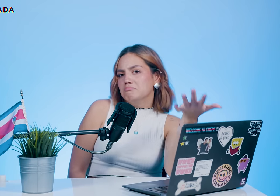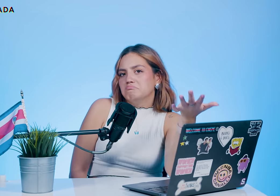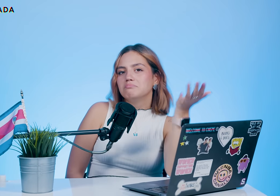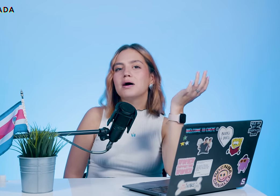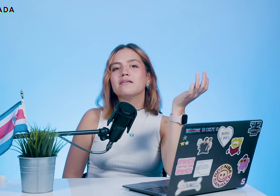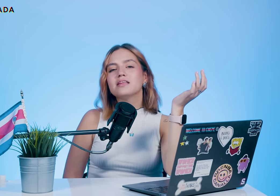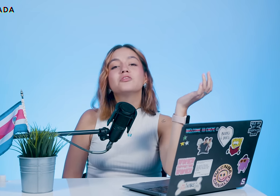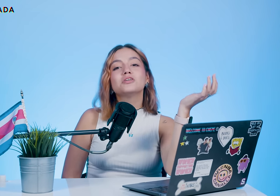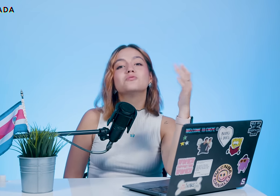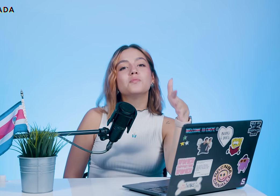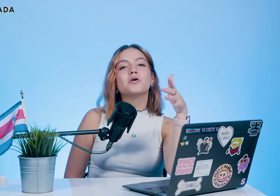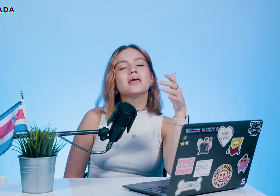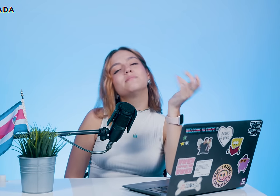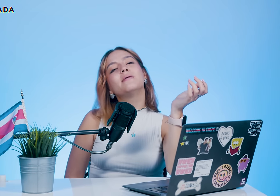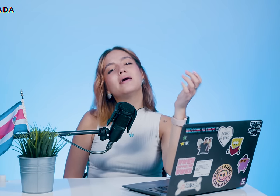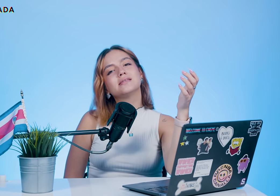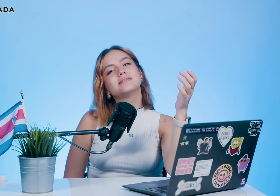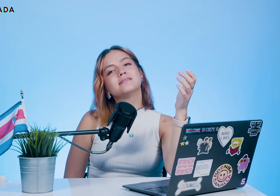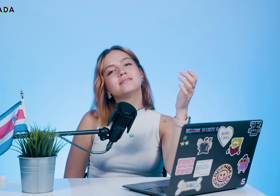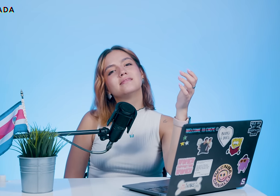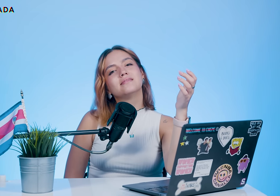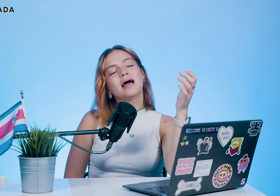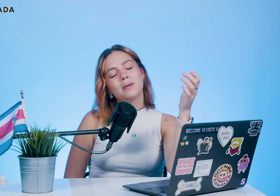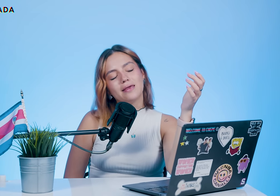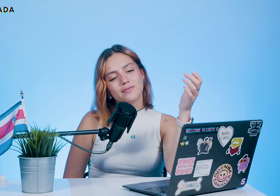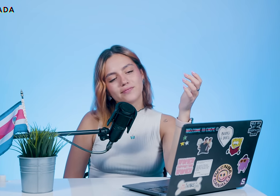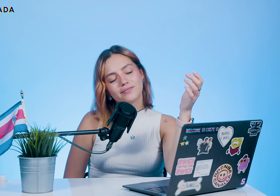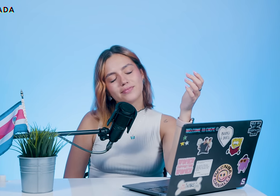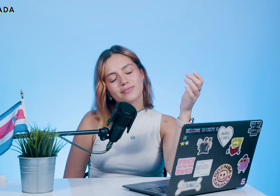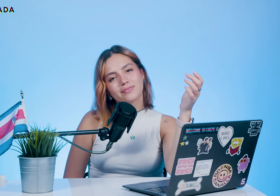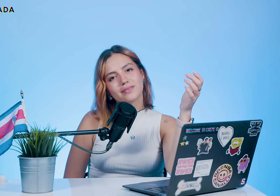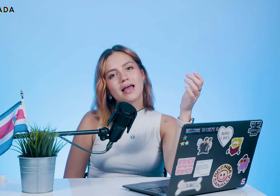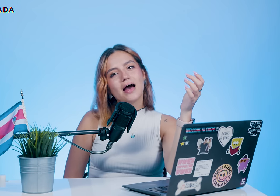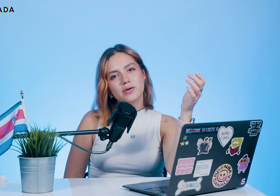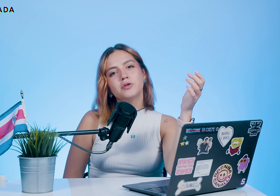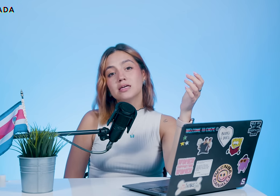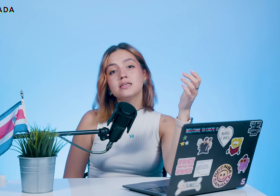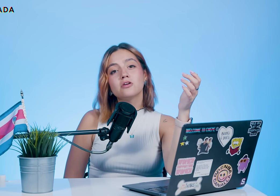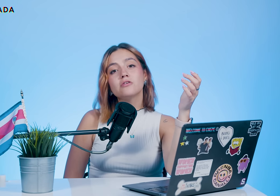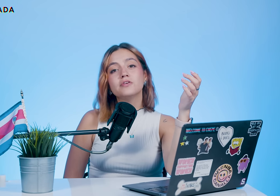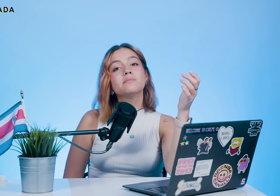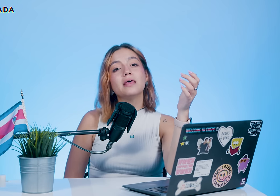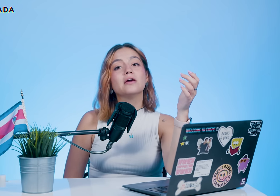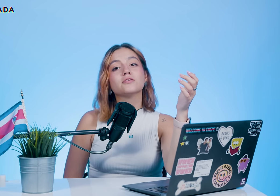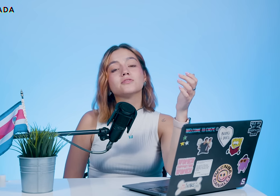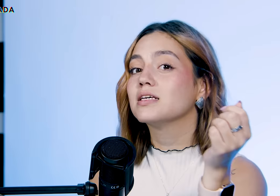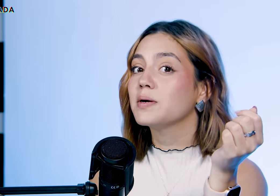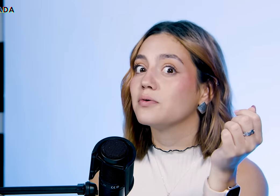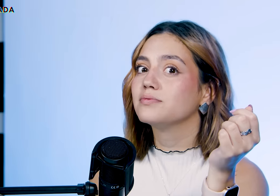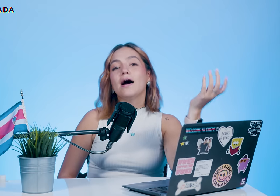al baño para ver dentro de su grupo Quién va más al baño a ver podría ser solo con fines